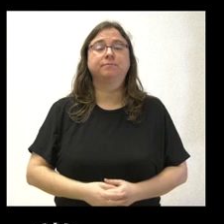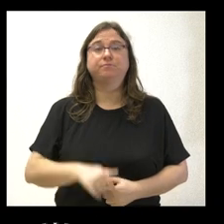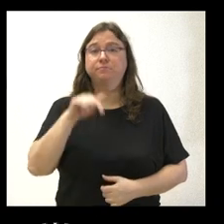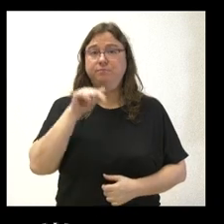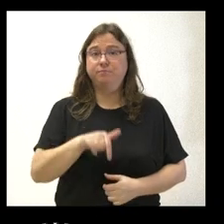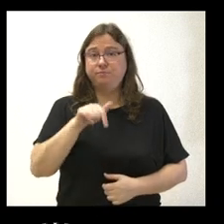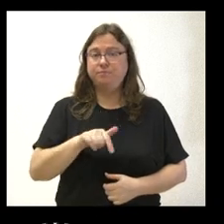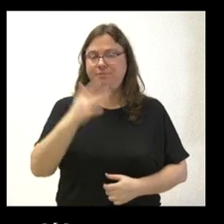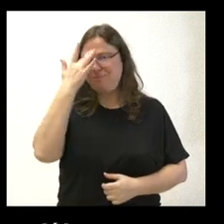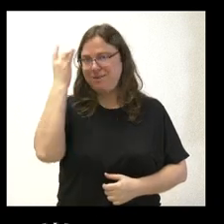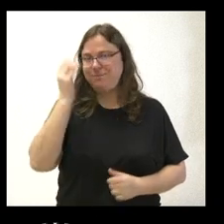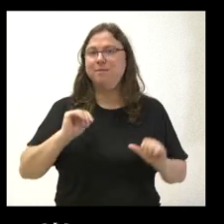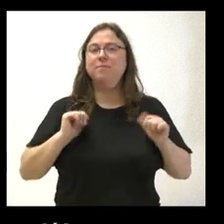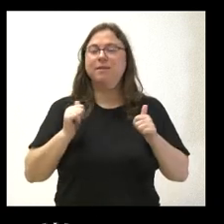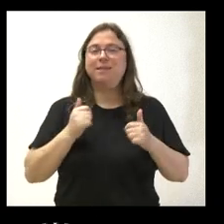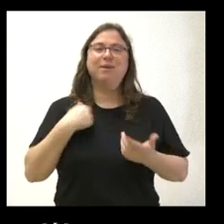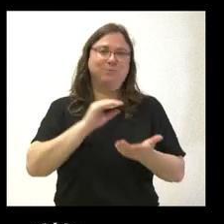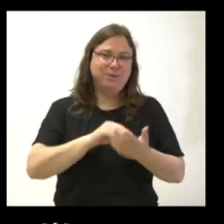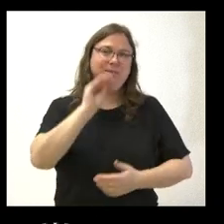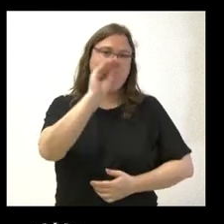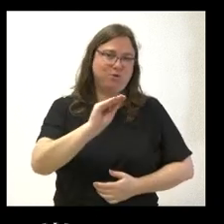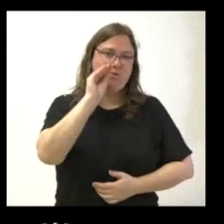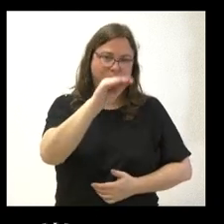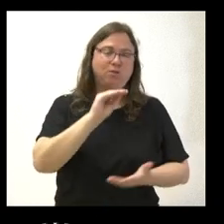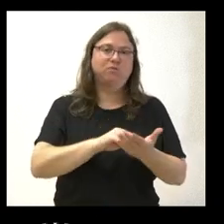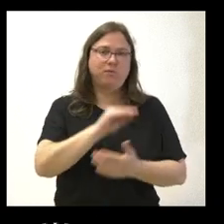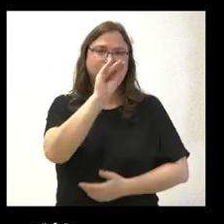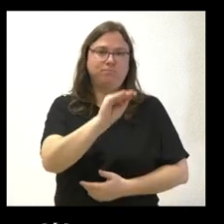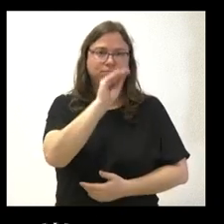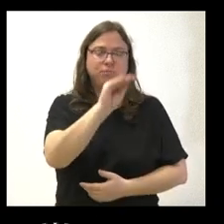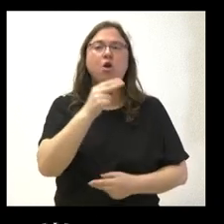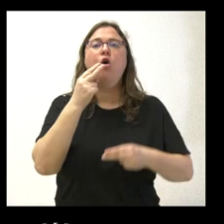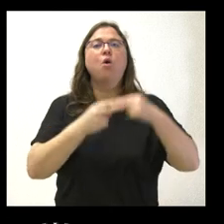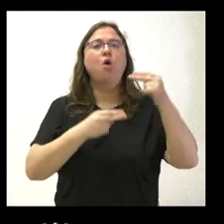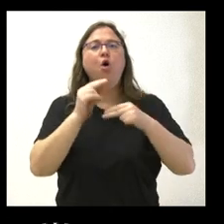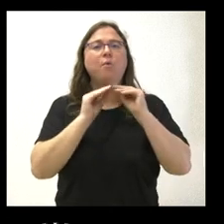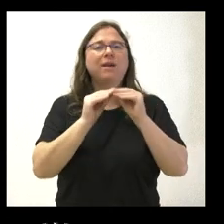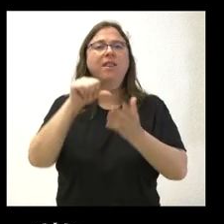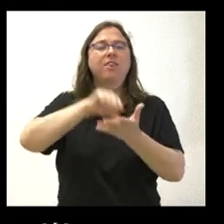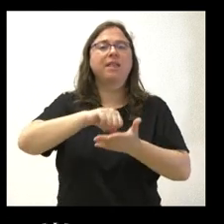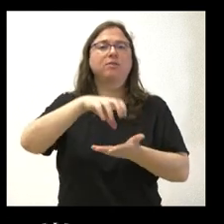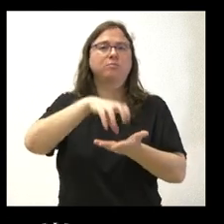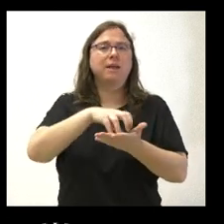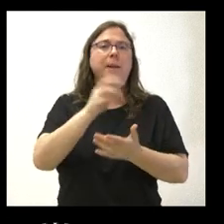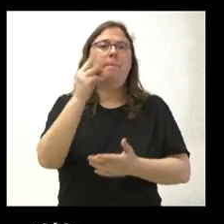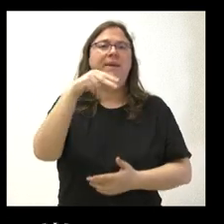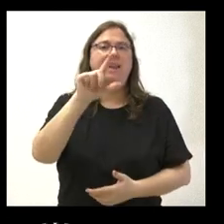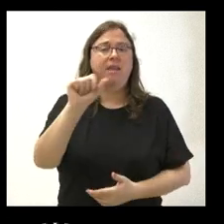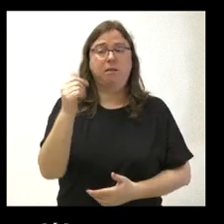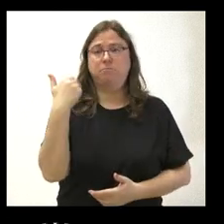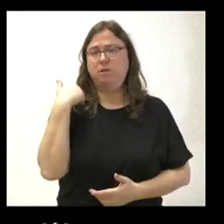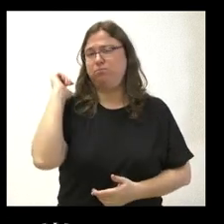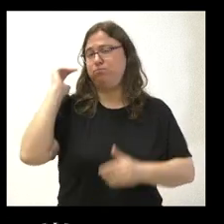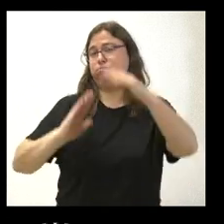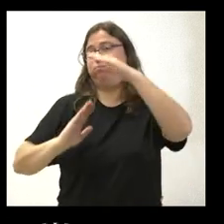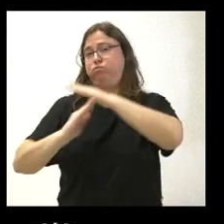comenzado por fin las obras he preguntado a menudo hemos preguntado a menudo por por este tema del centro de salud de pinilla paralizado hace muchos años